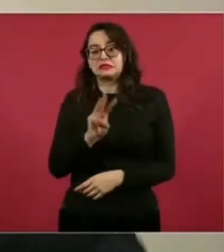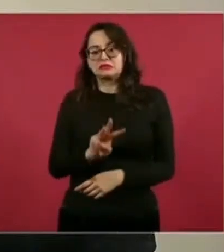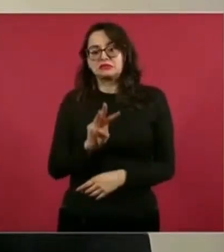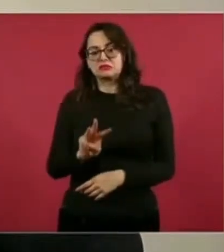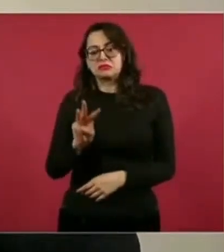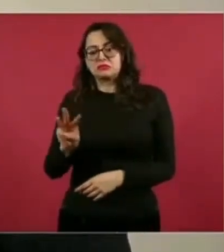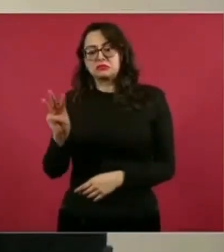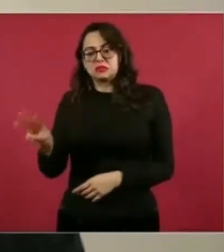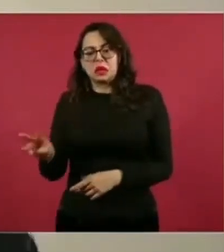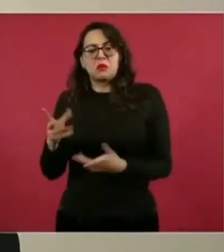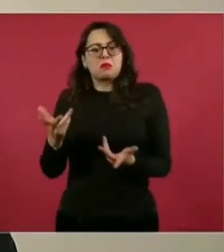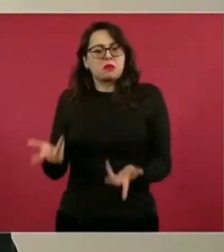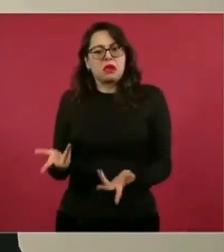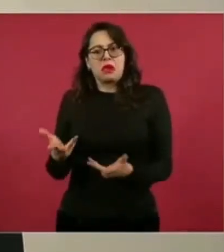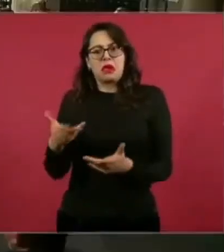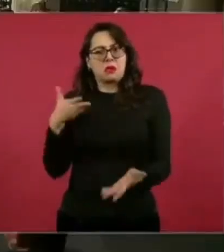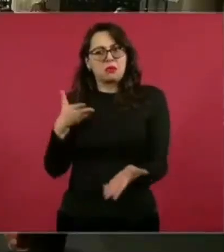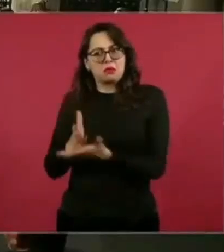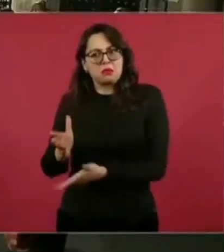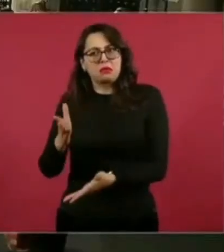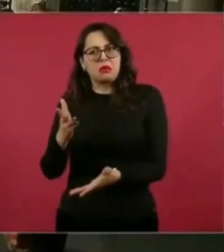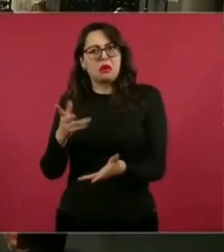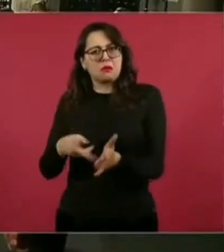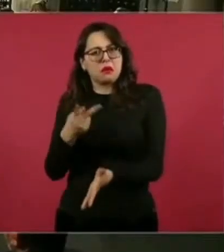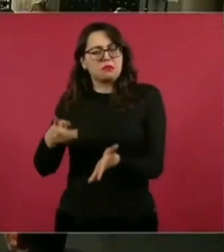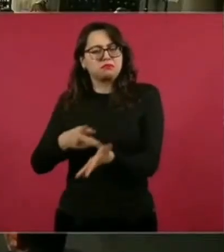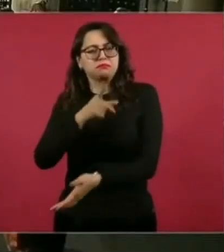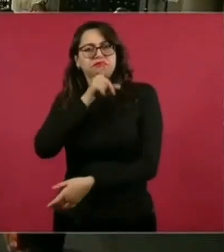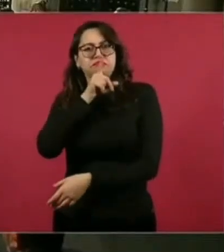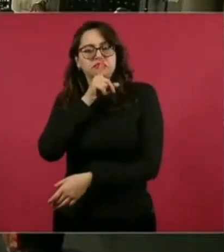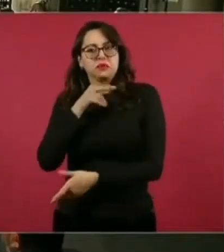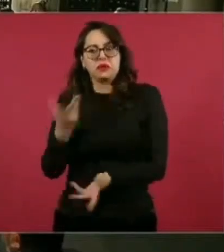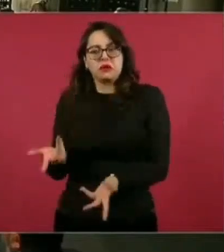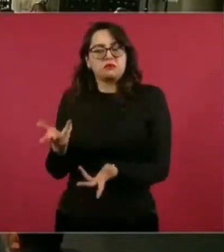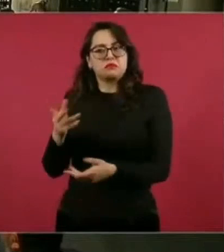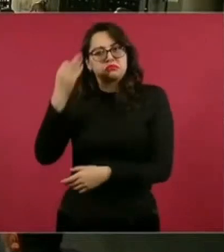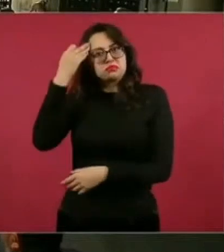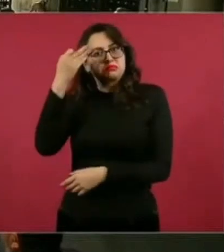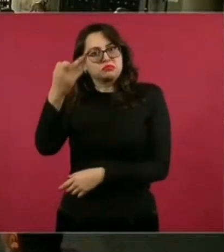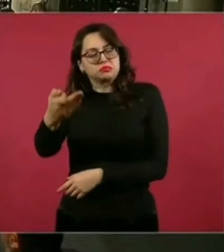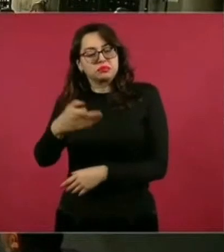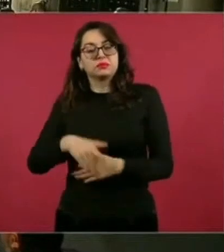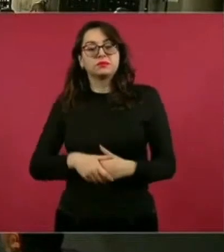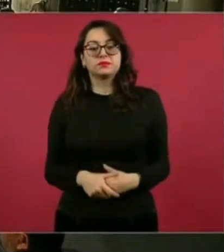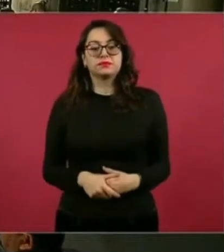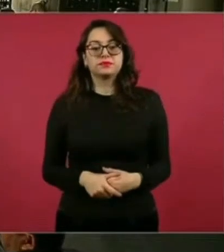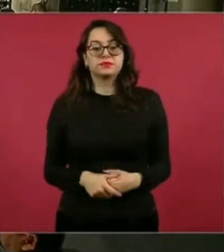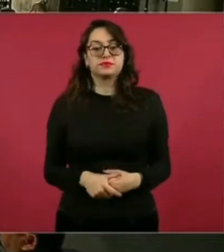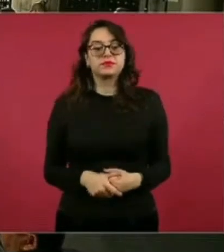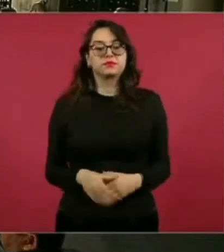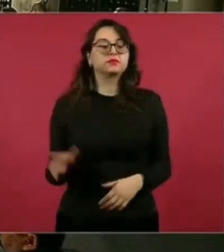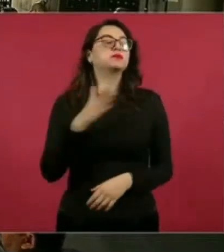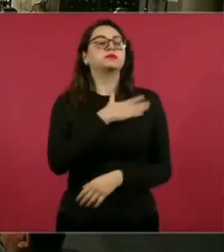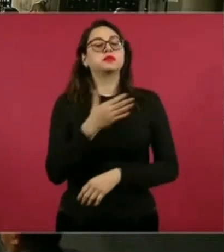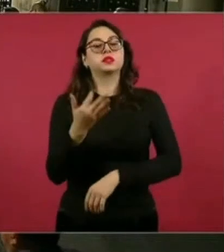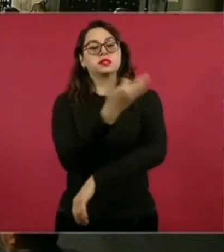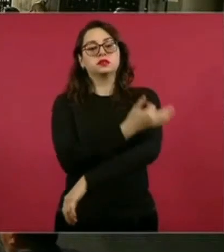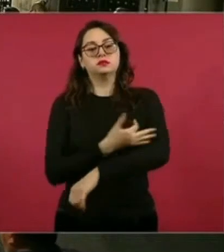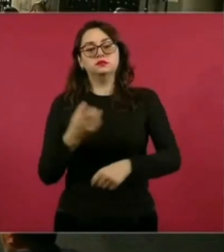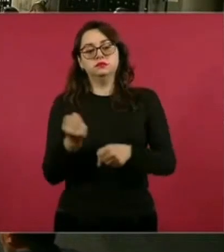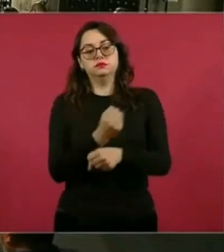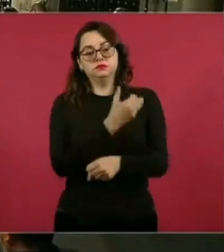página a la que accedieron. Nada más. Adelante, Arturo. Sí, gracias, secretaria. Muy buenas tardes a todas y a todos.